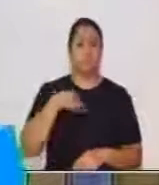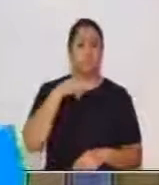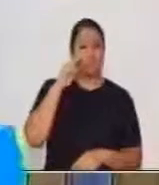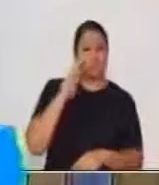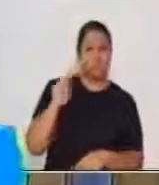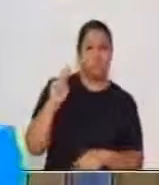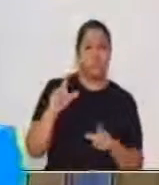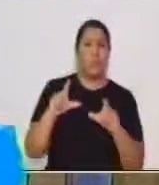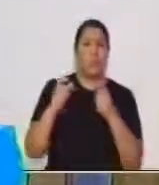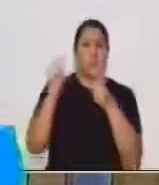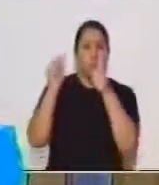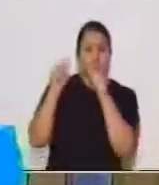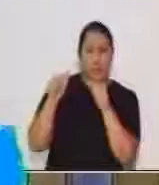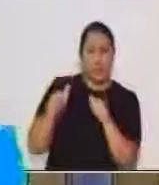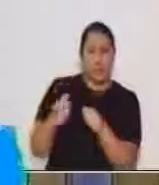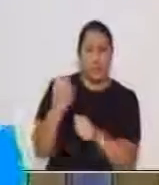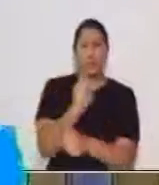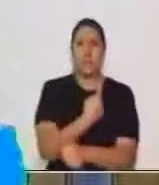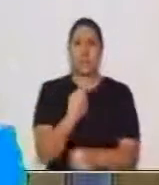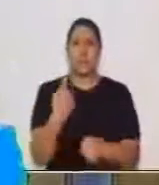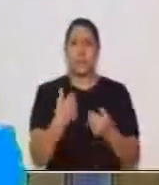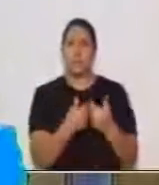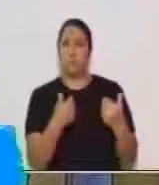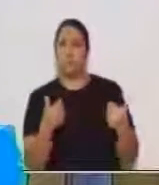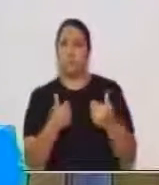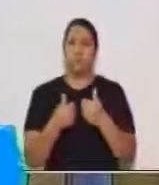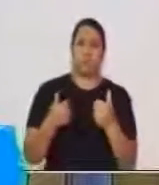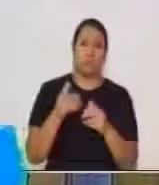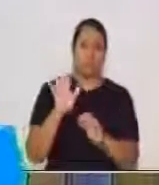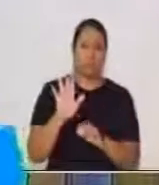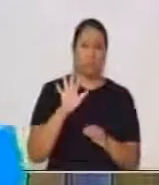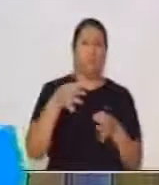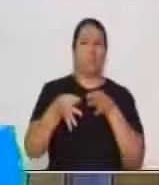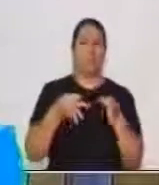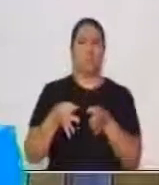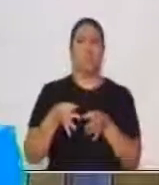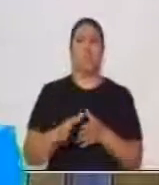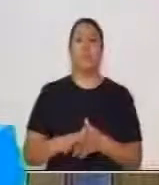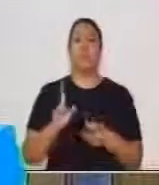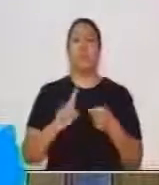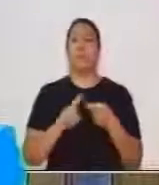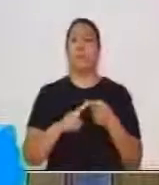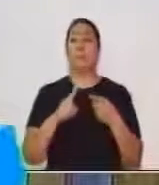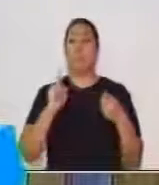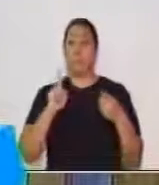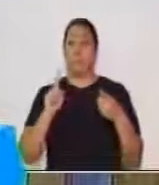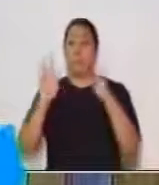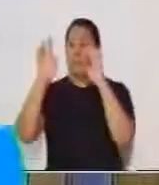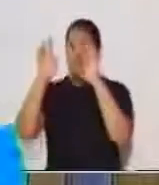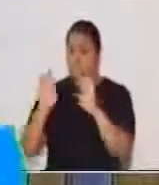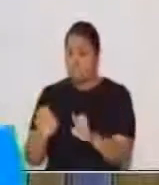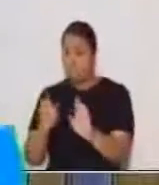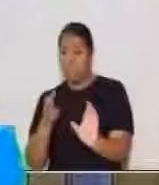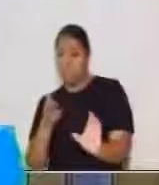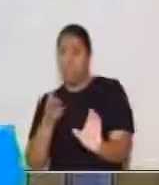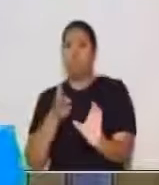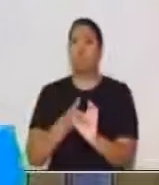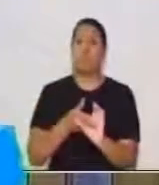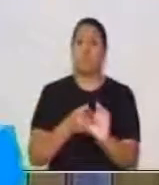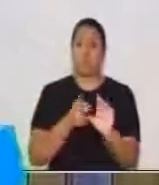por separado. Los participantes, algo importante. Cuando hablamos de mesa redonda, no es